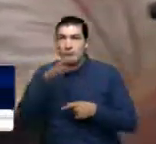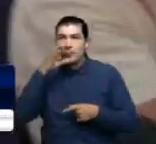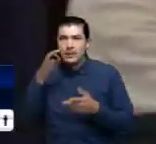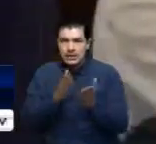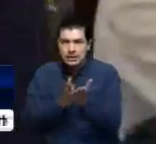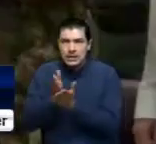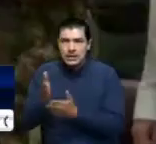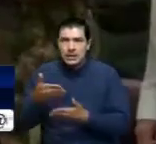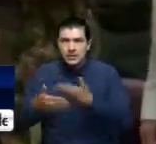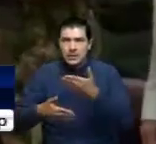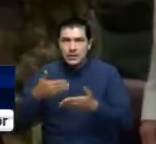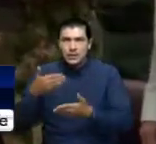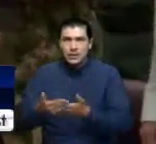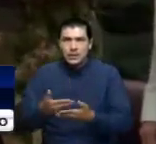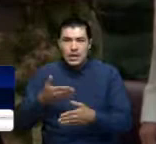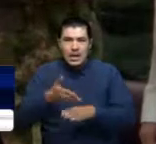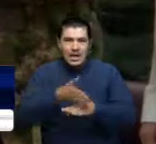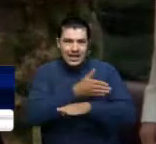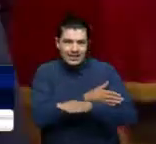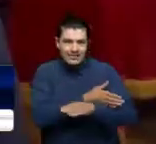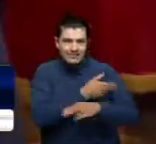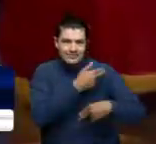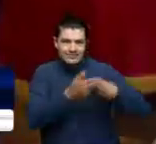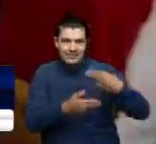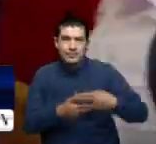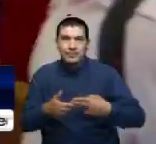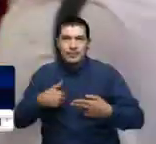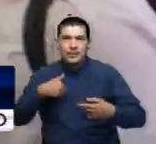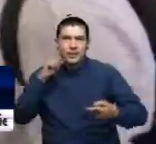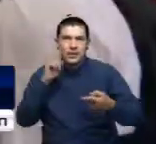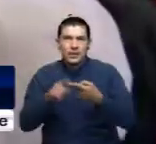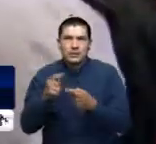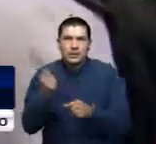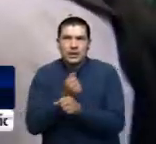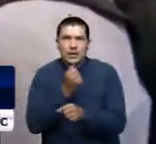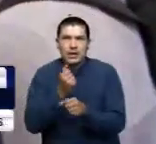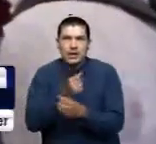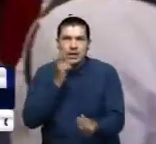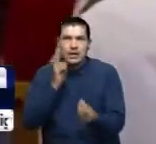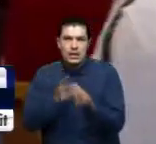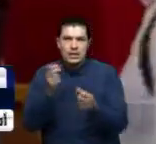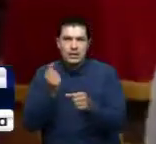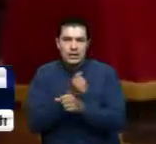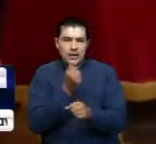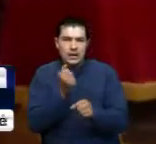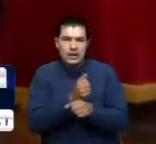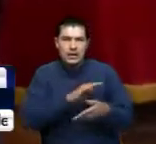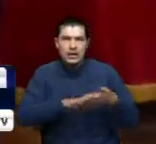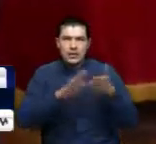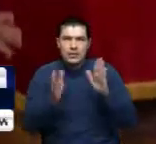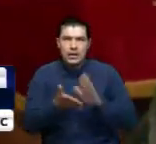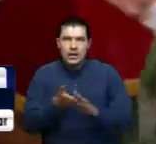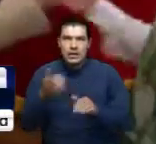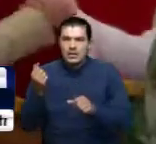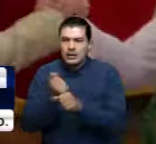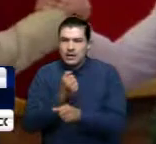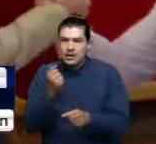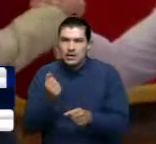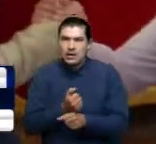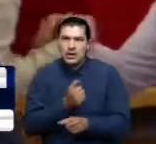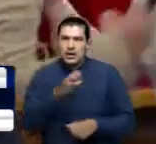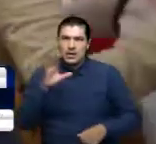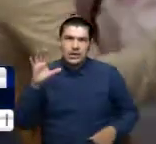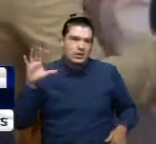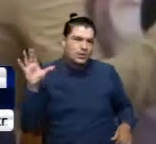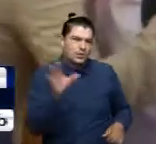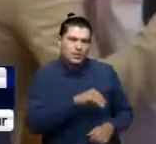seguir los pasos de su antecesor en mi mente trabajar por las víctimas trabajar por la seguridad trabajar por la población vulnerable trabajar por